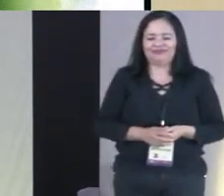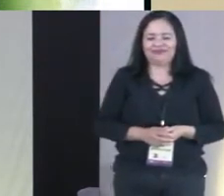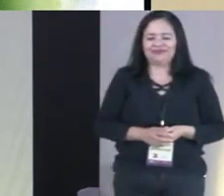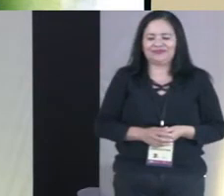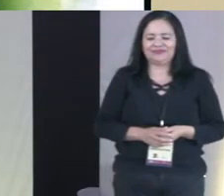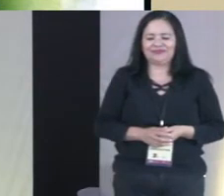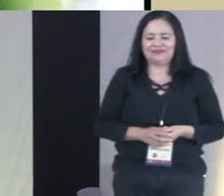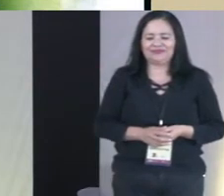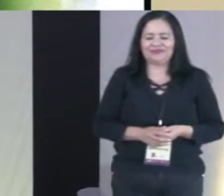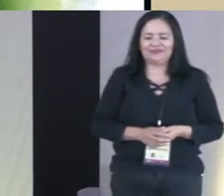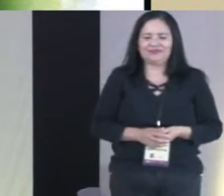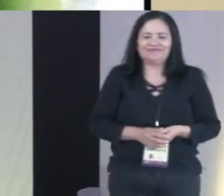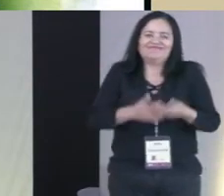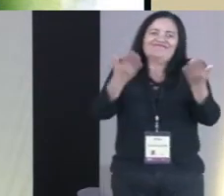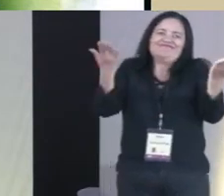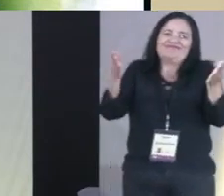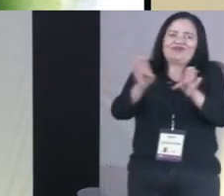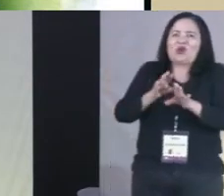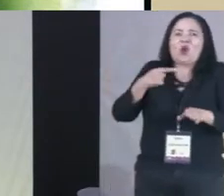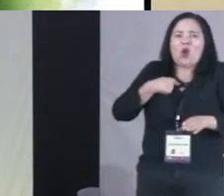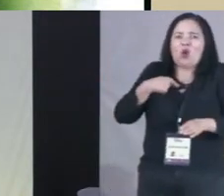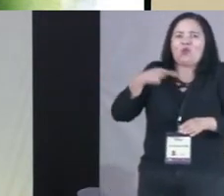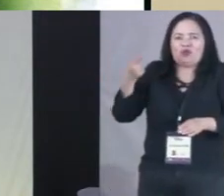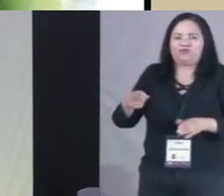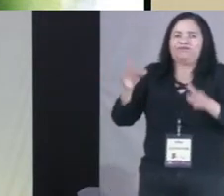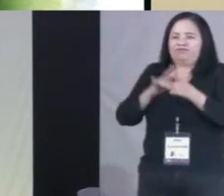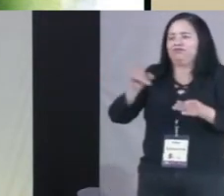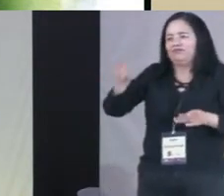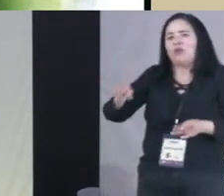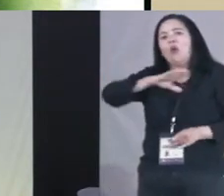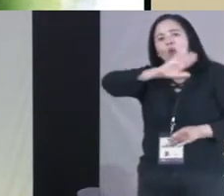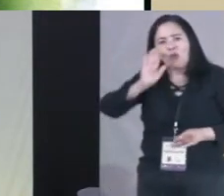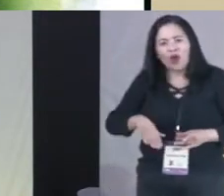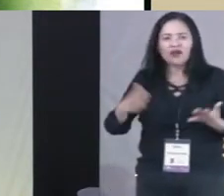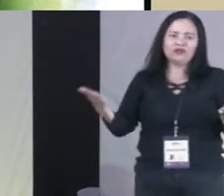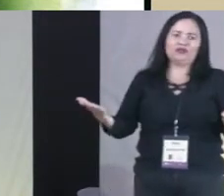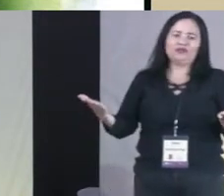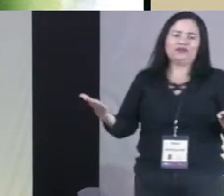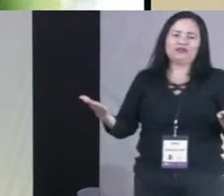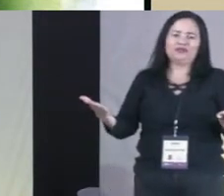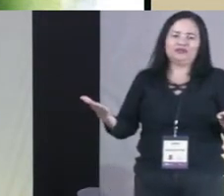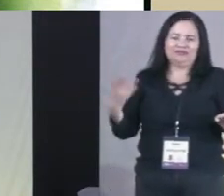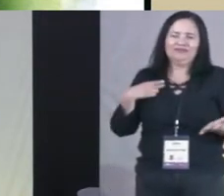¿Y cómo te vengas de un muerto? Eso es un problema complicado, ¿no?